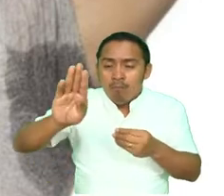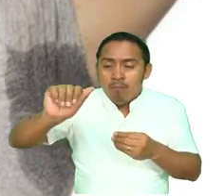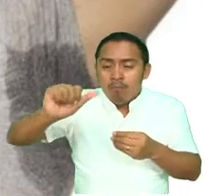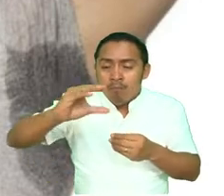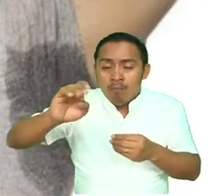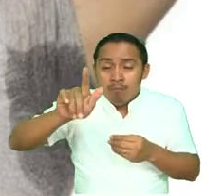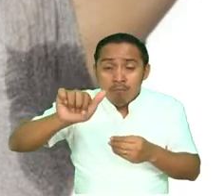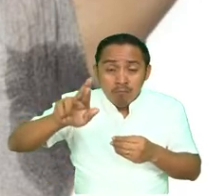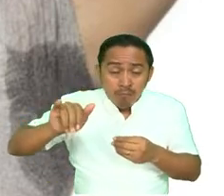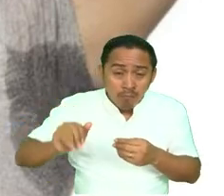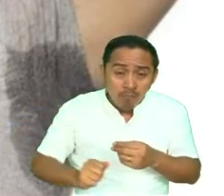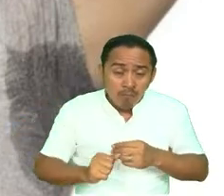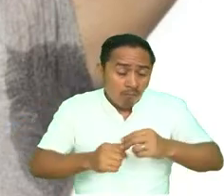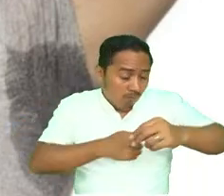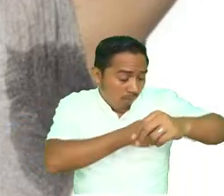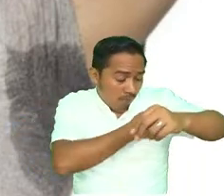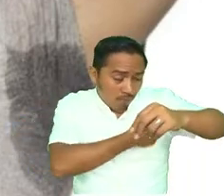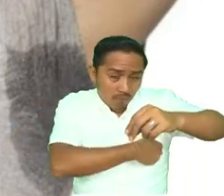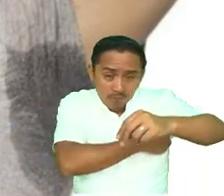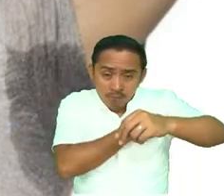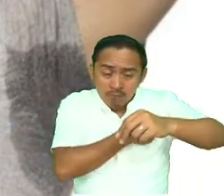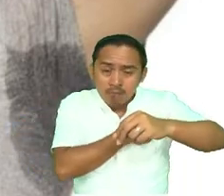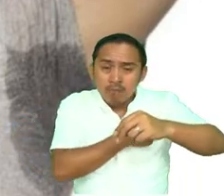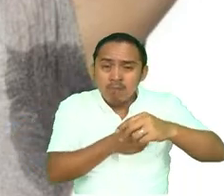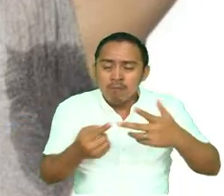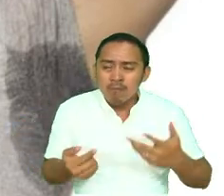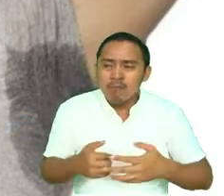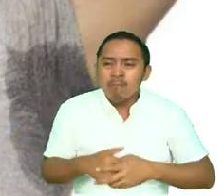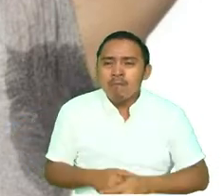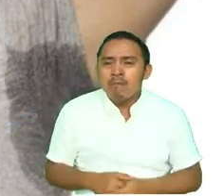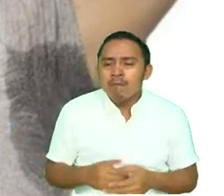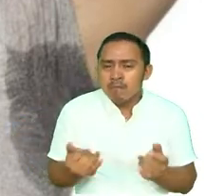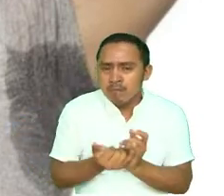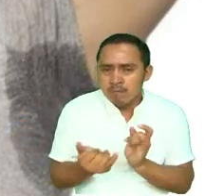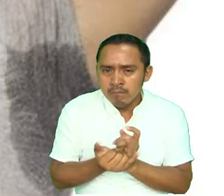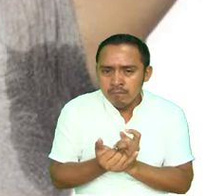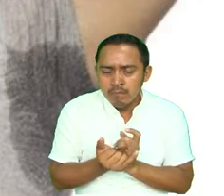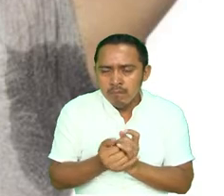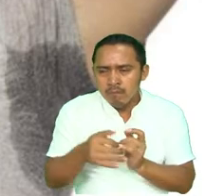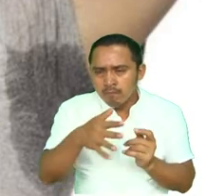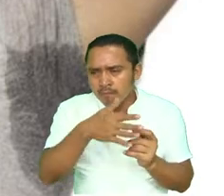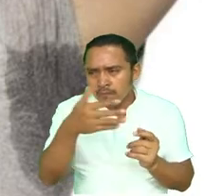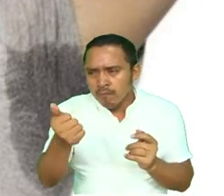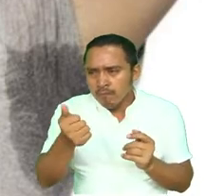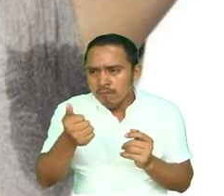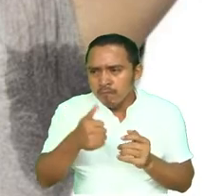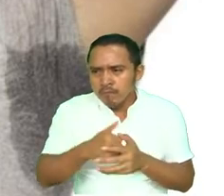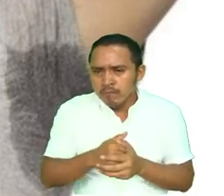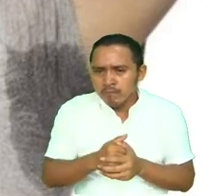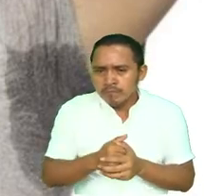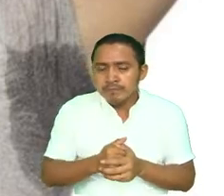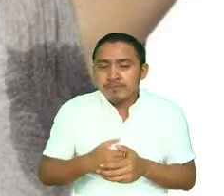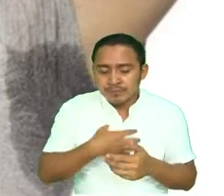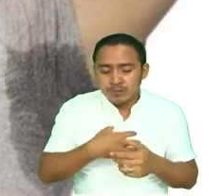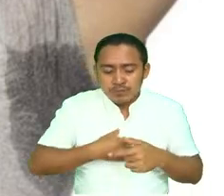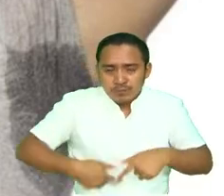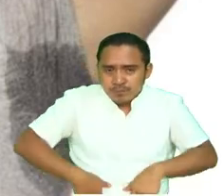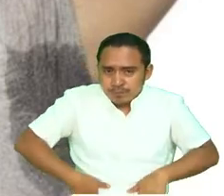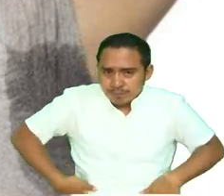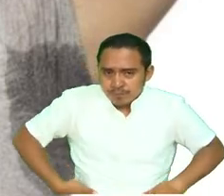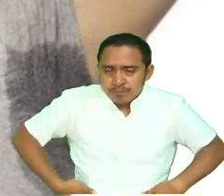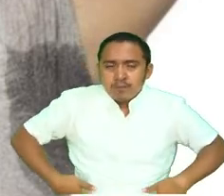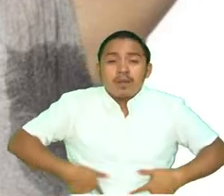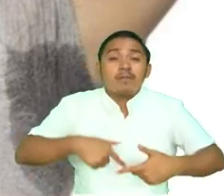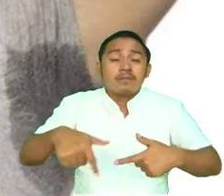seres humanos tenemos en las regiones axilares, o incluso lo vemos en las regiones inguinales o lo que son genitales también. Es